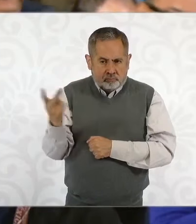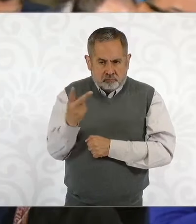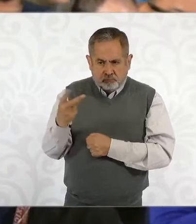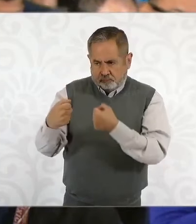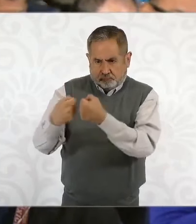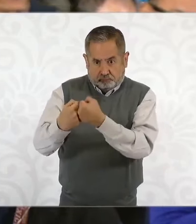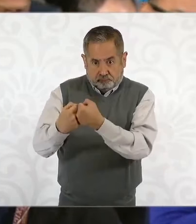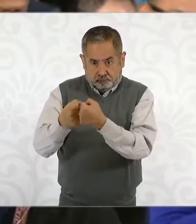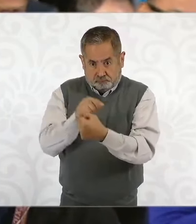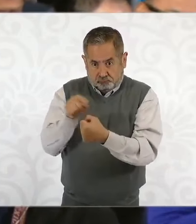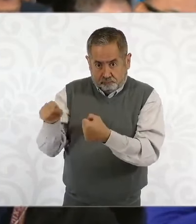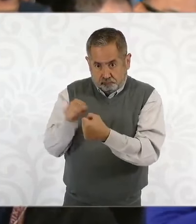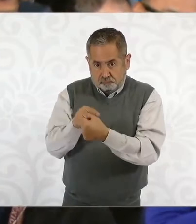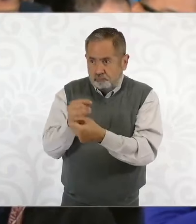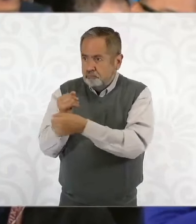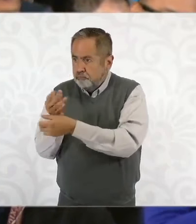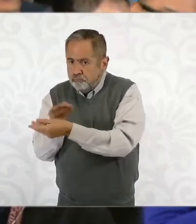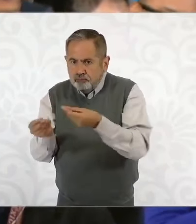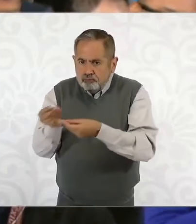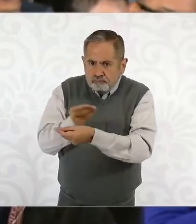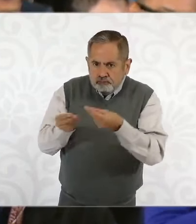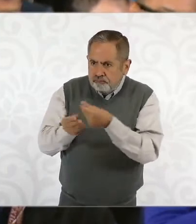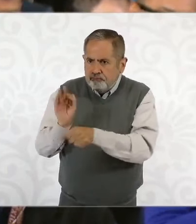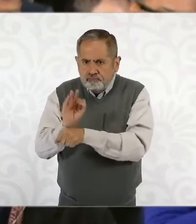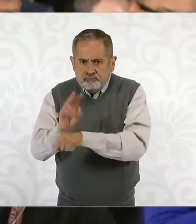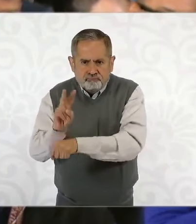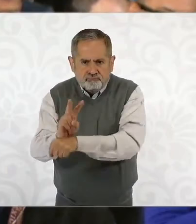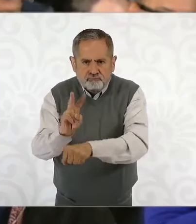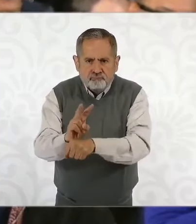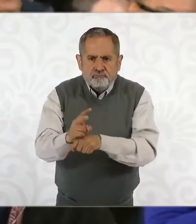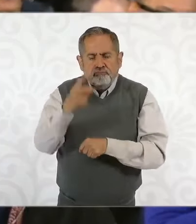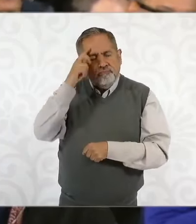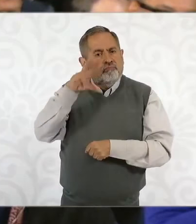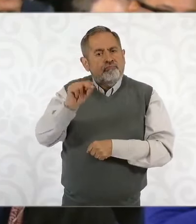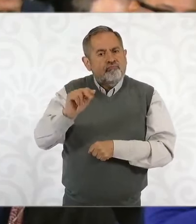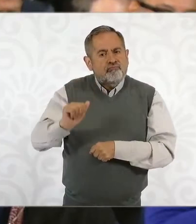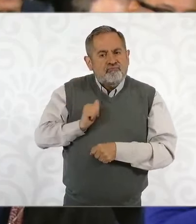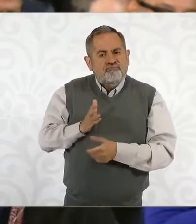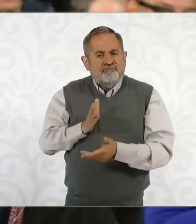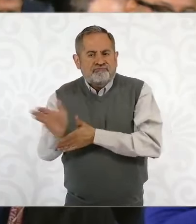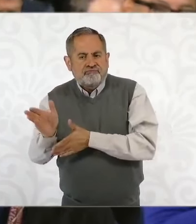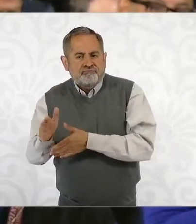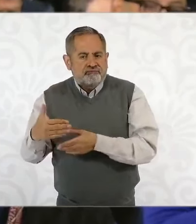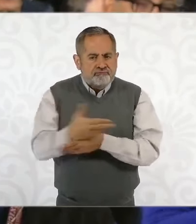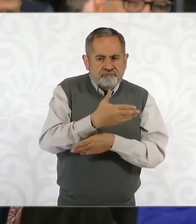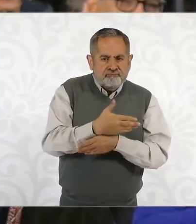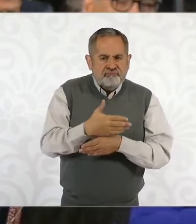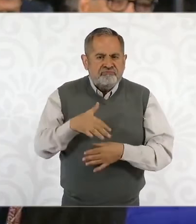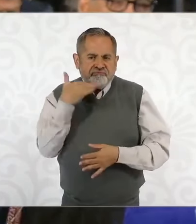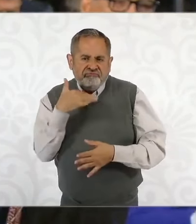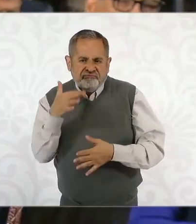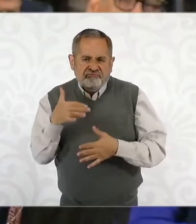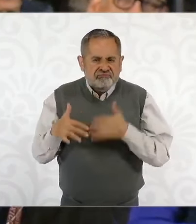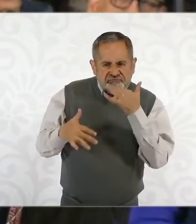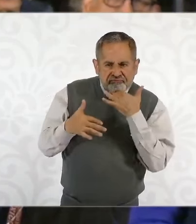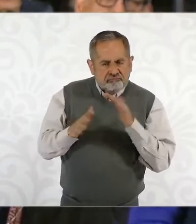limítrofes, compartir información e inteligencia y evitar que grupos delictivos aprovechen los límites territoriales para evadir la acción de